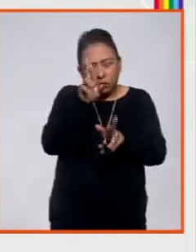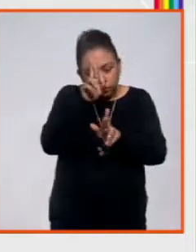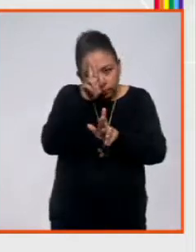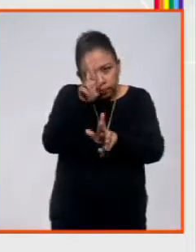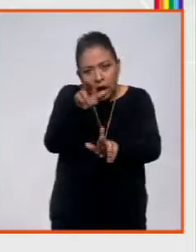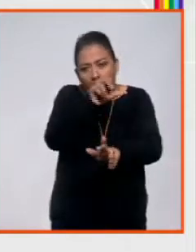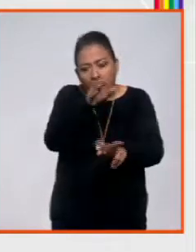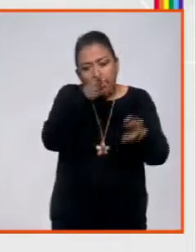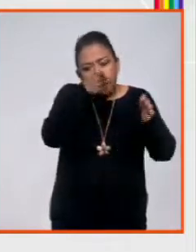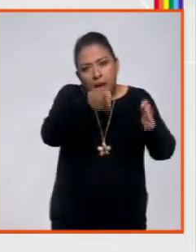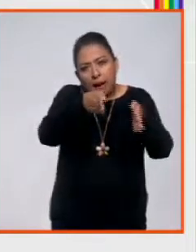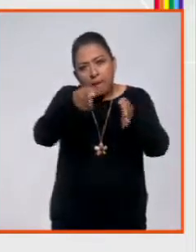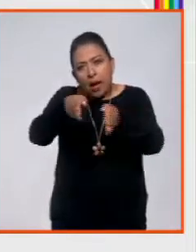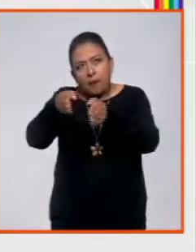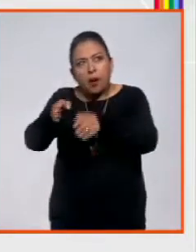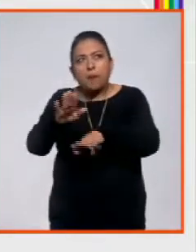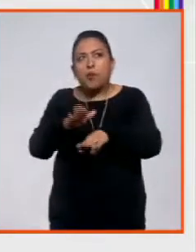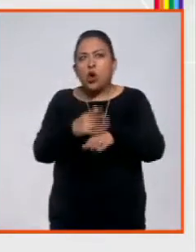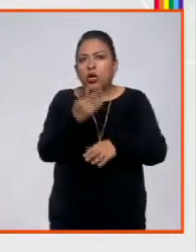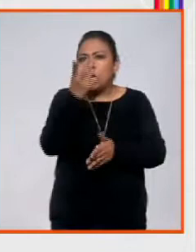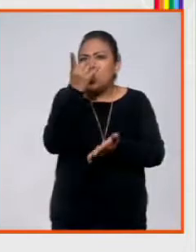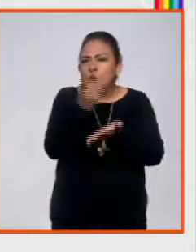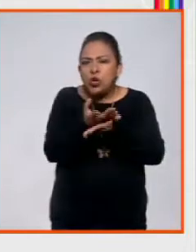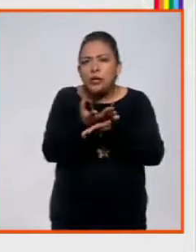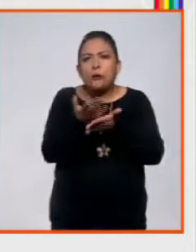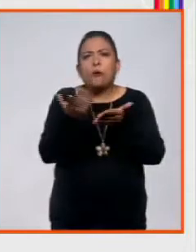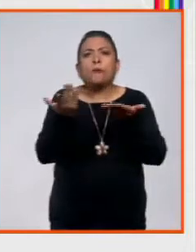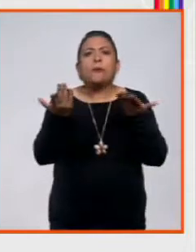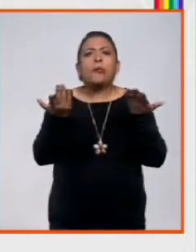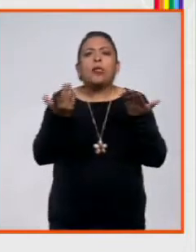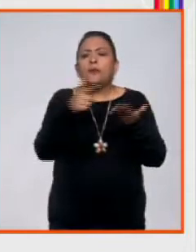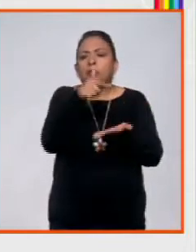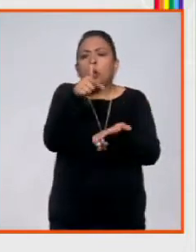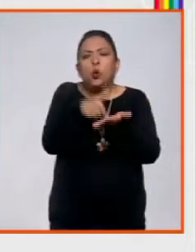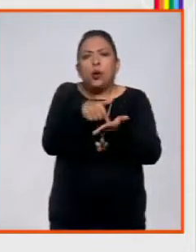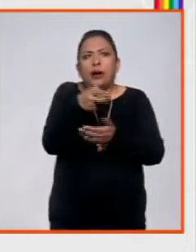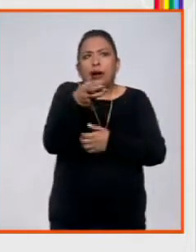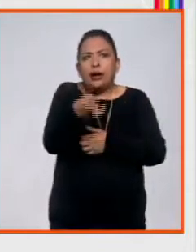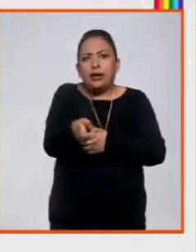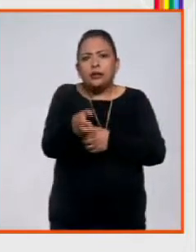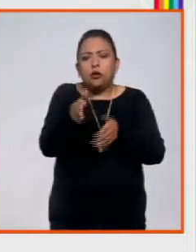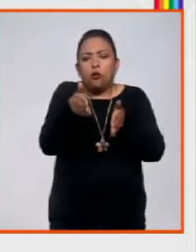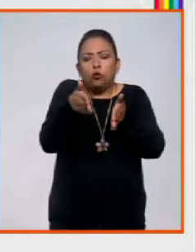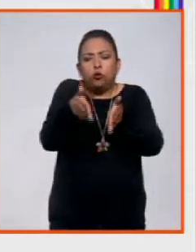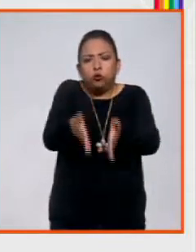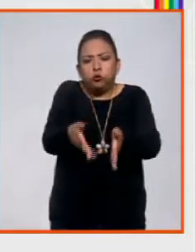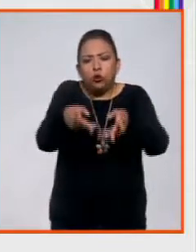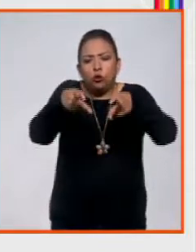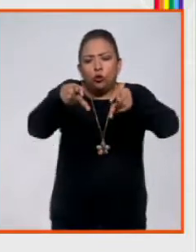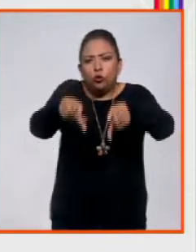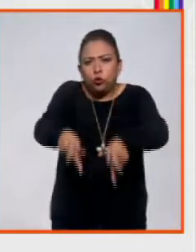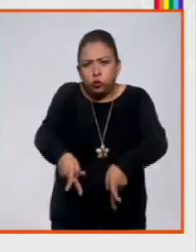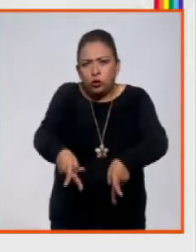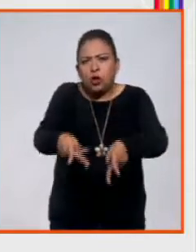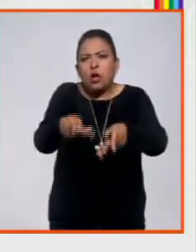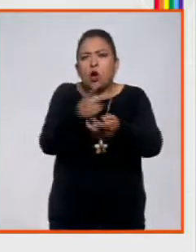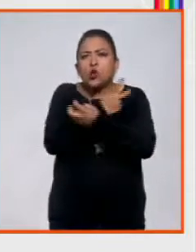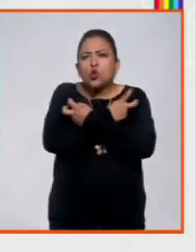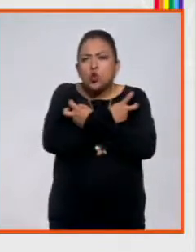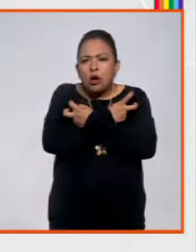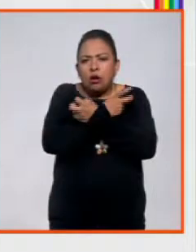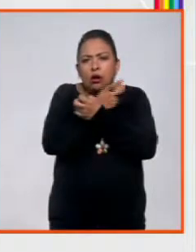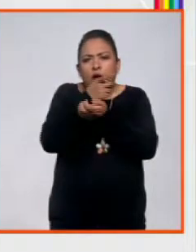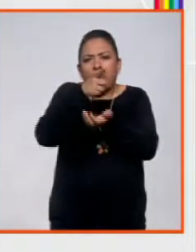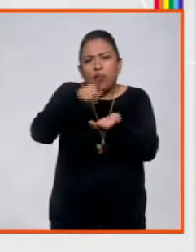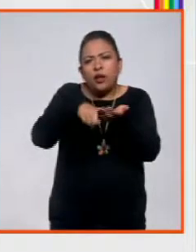funerario porque no es solamente el sitio donde depositan los restos de